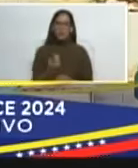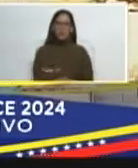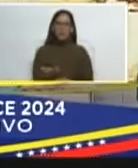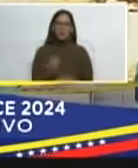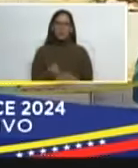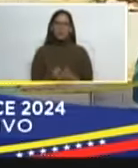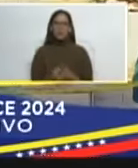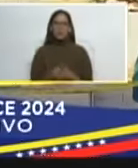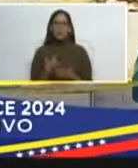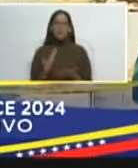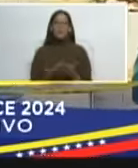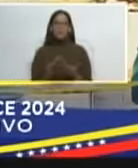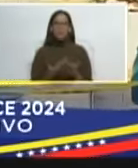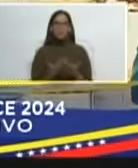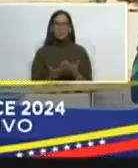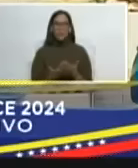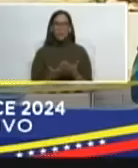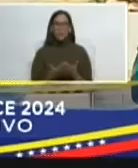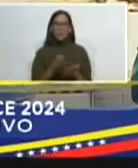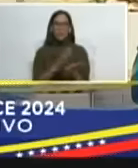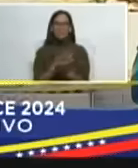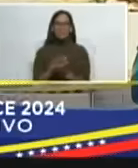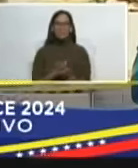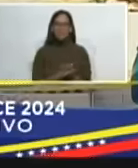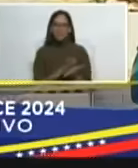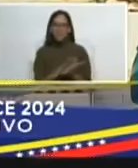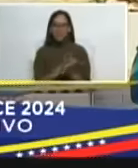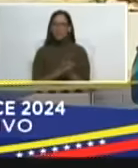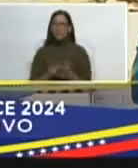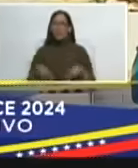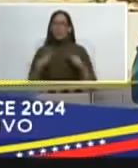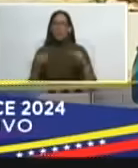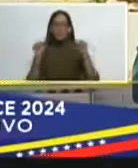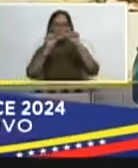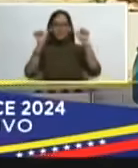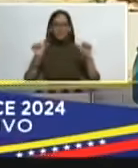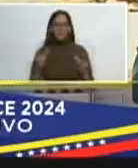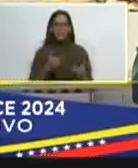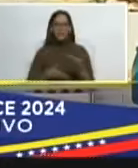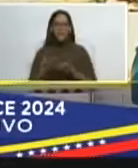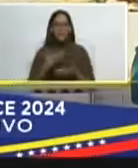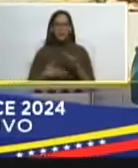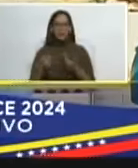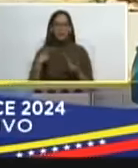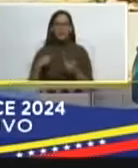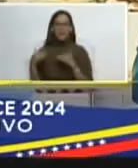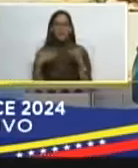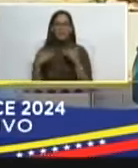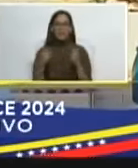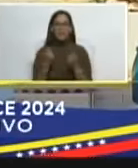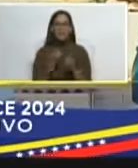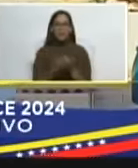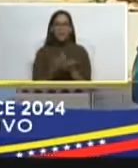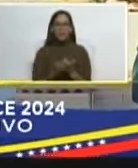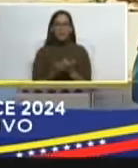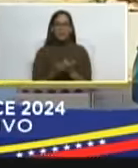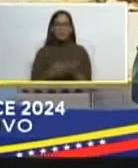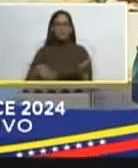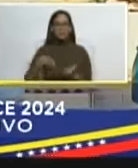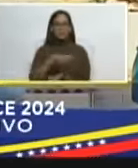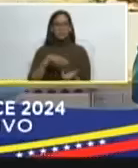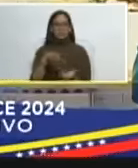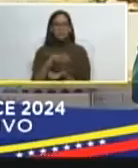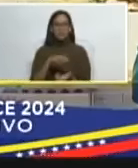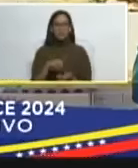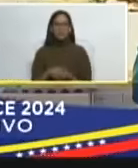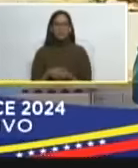nos propusimos estabilizar el nuevo sistema cambiario que lo tenían en guerra económica distorsionado.